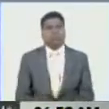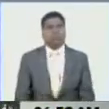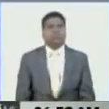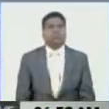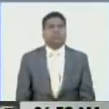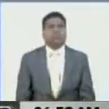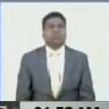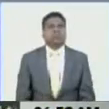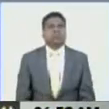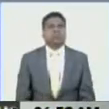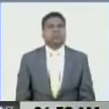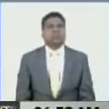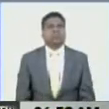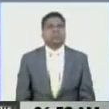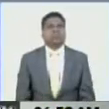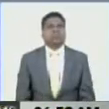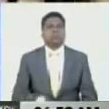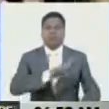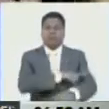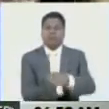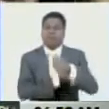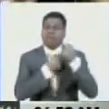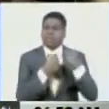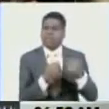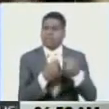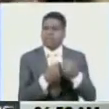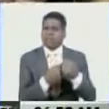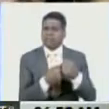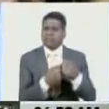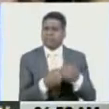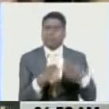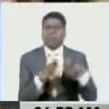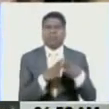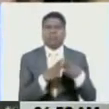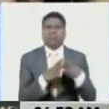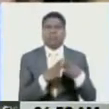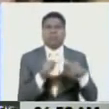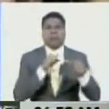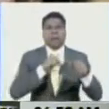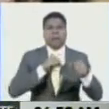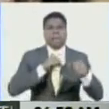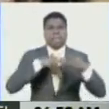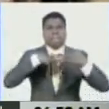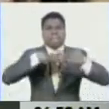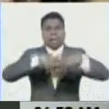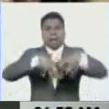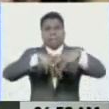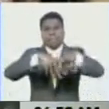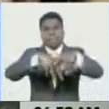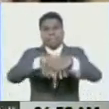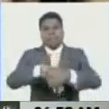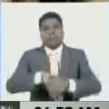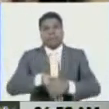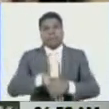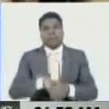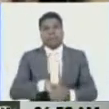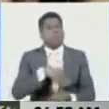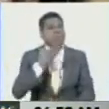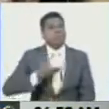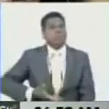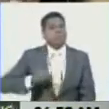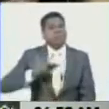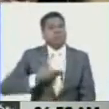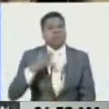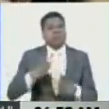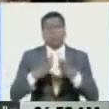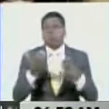basa su fortaleza y su vitalidad en la movilización de las masas populares. Esa es la esencia de